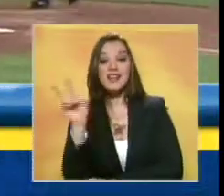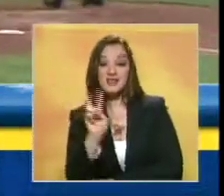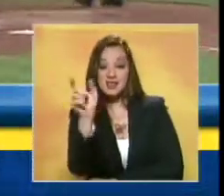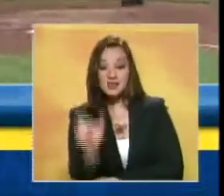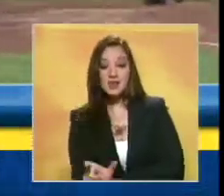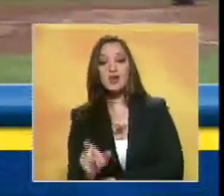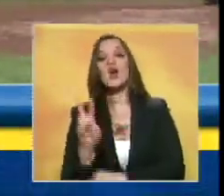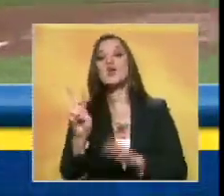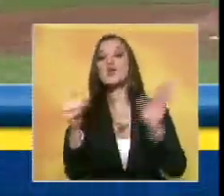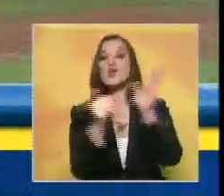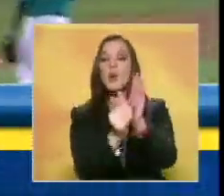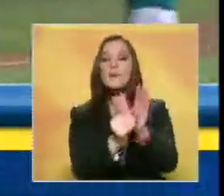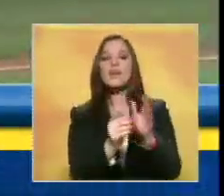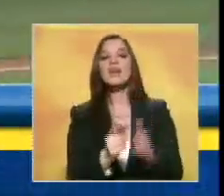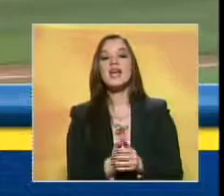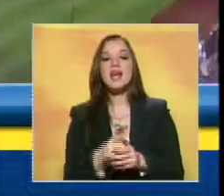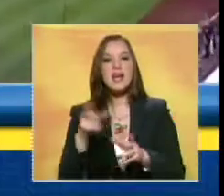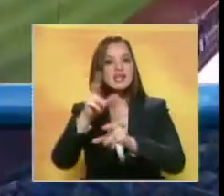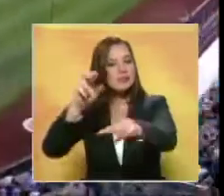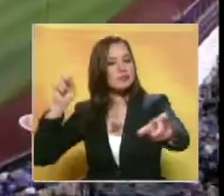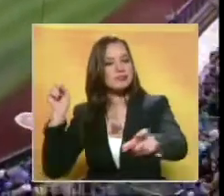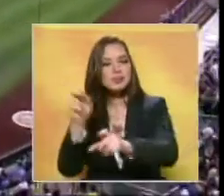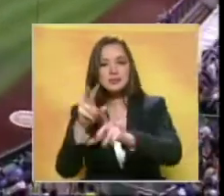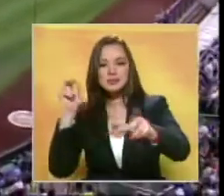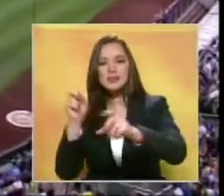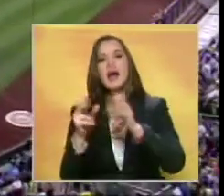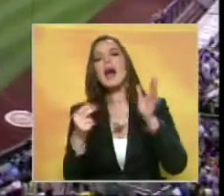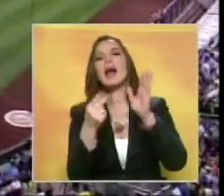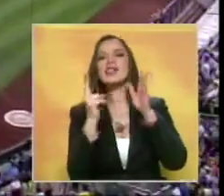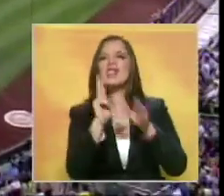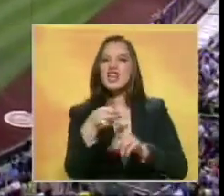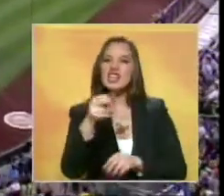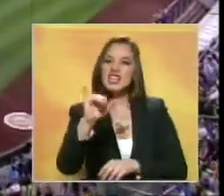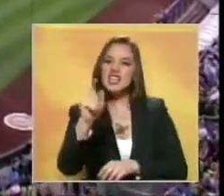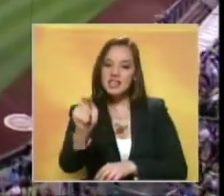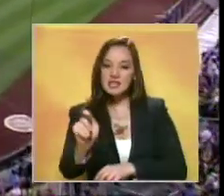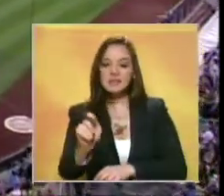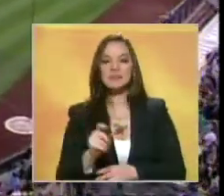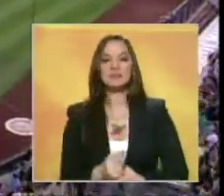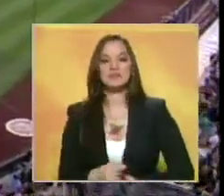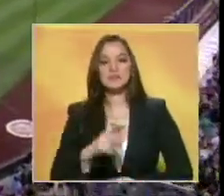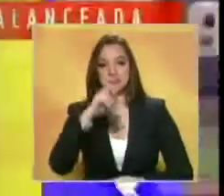al menos 2.000 innings lanzados junto a Freddy García y Joan Santana.